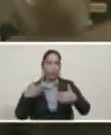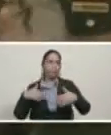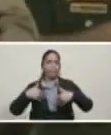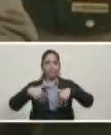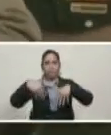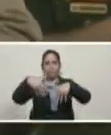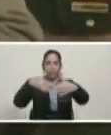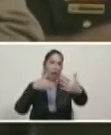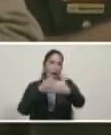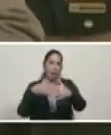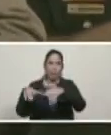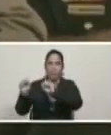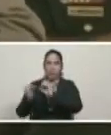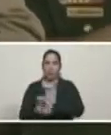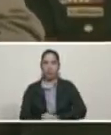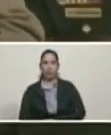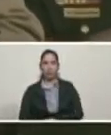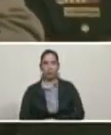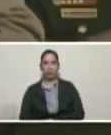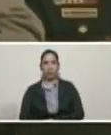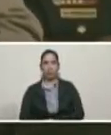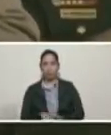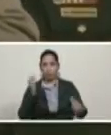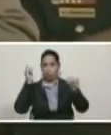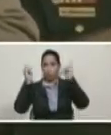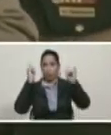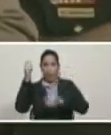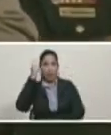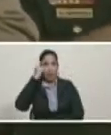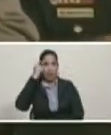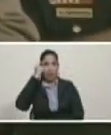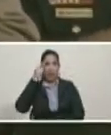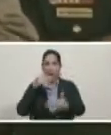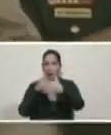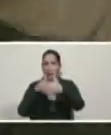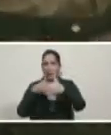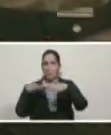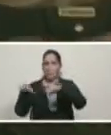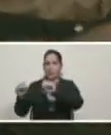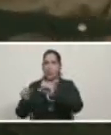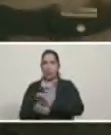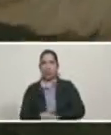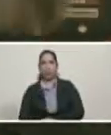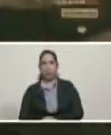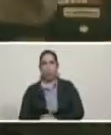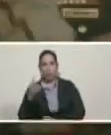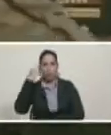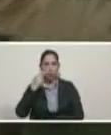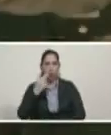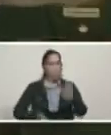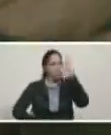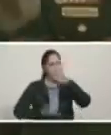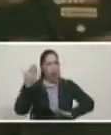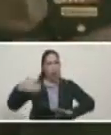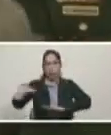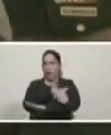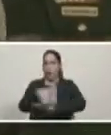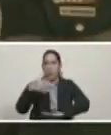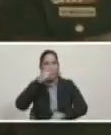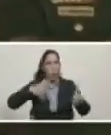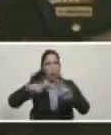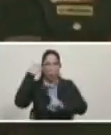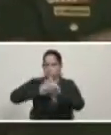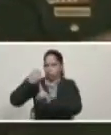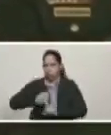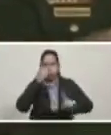antiimperialistas, a conmemorar el día del antiimperialismo bolivariano, a la calle el pueblo, al combate el